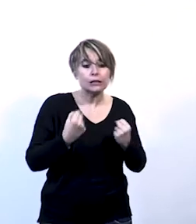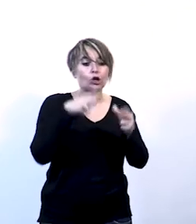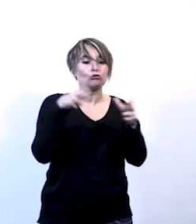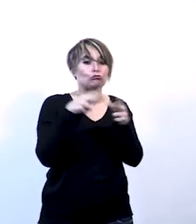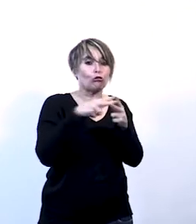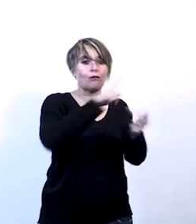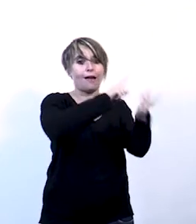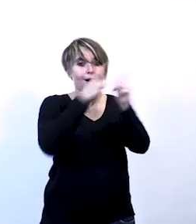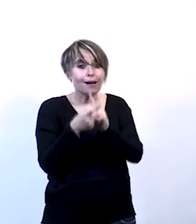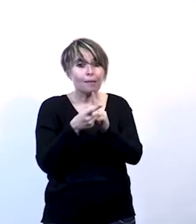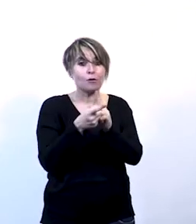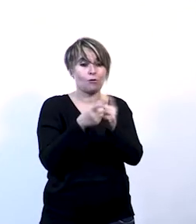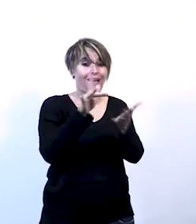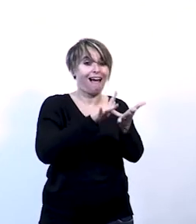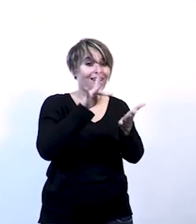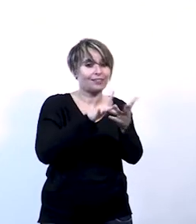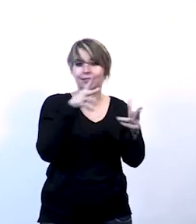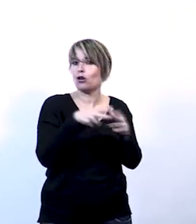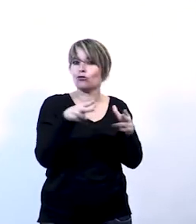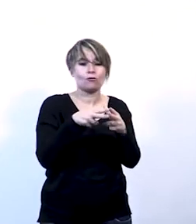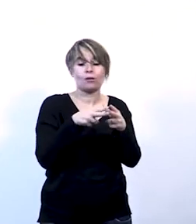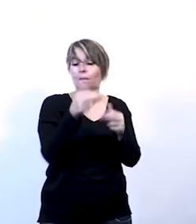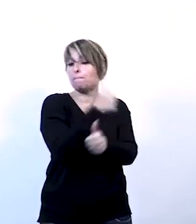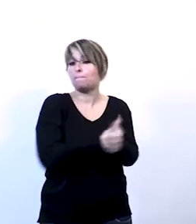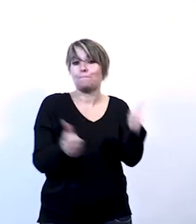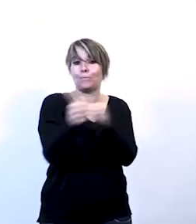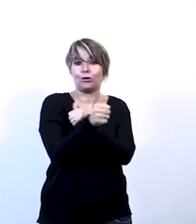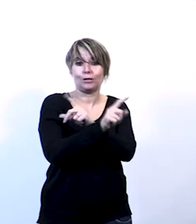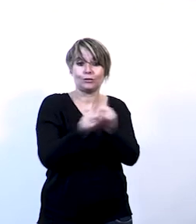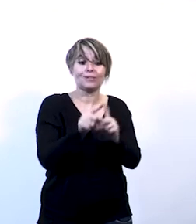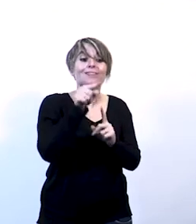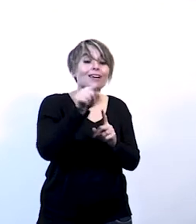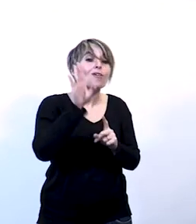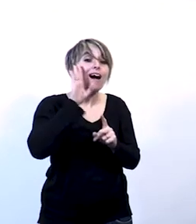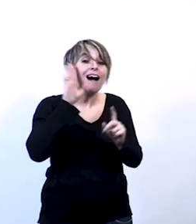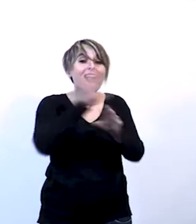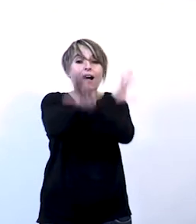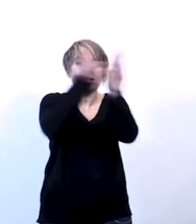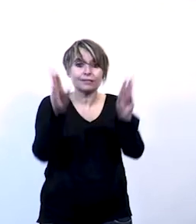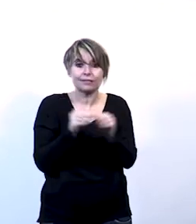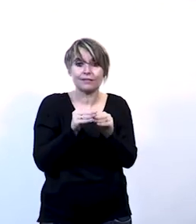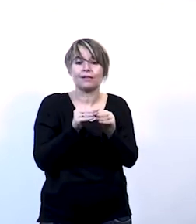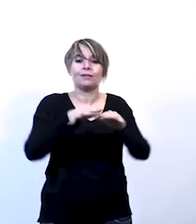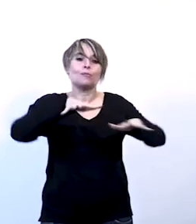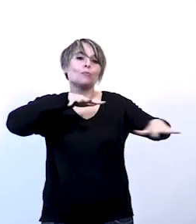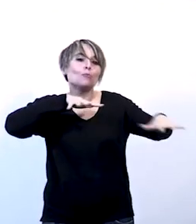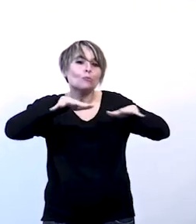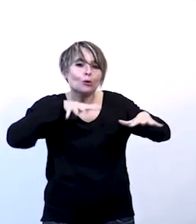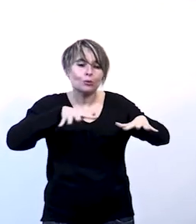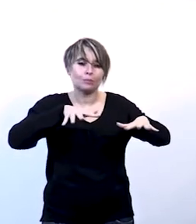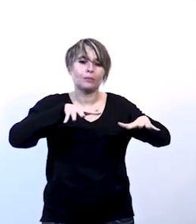cambios sociales, la agenda social, no ha sido una prioridad. Todo esto deja que el movimiento tenga